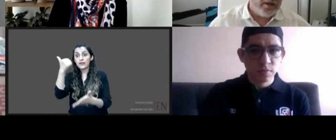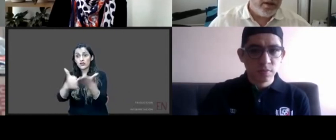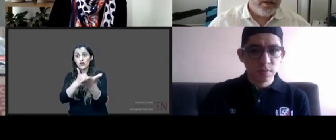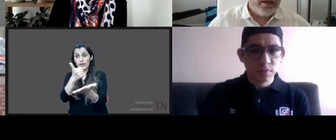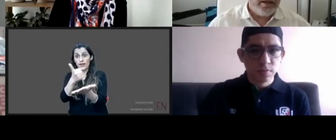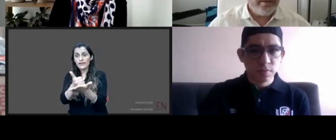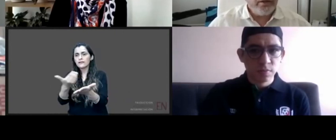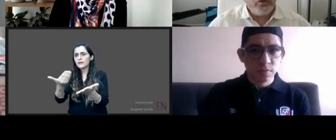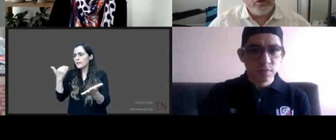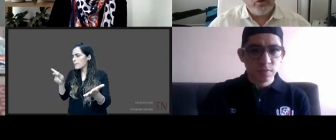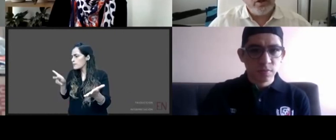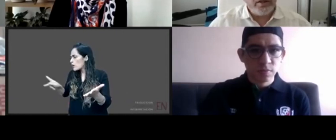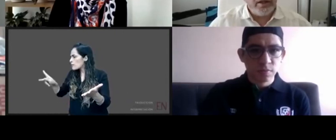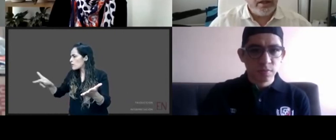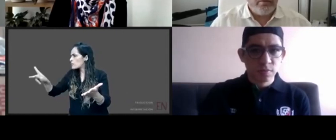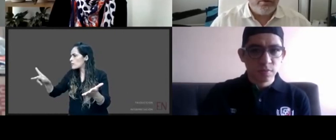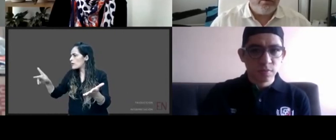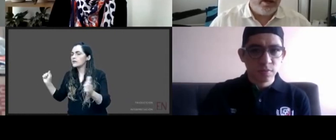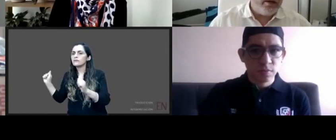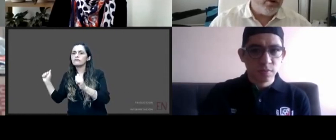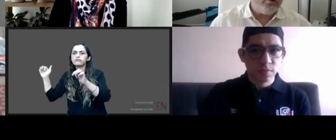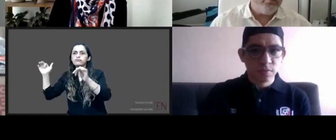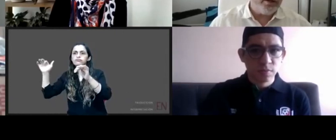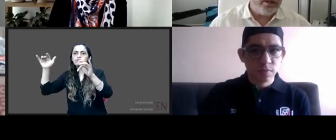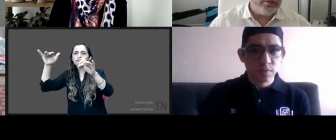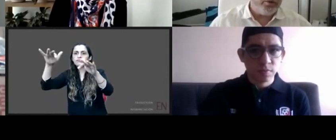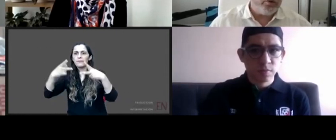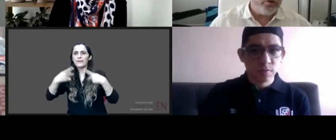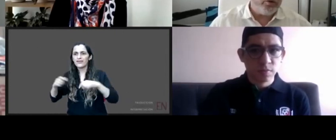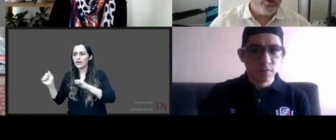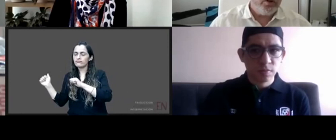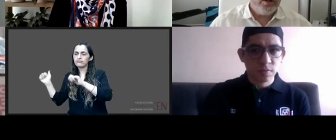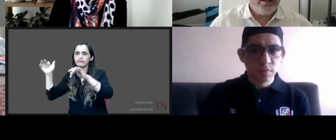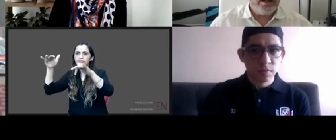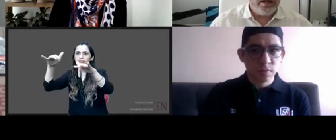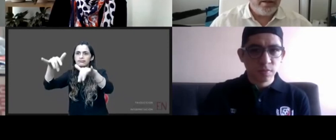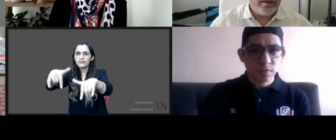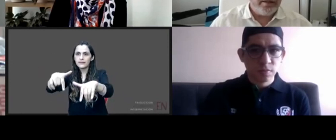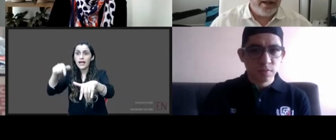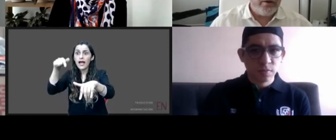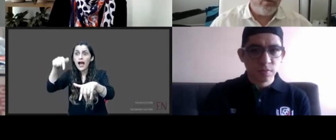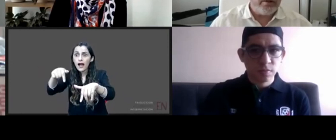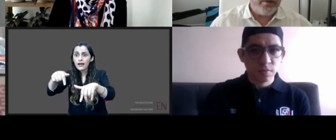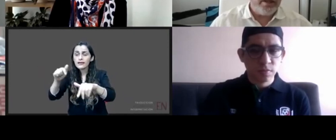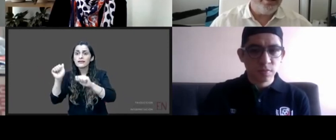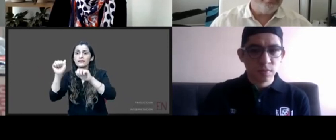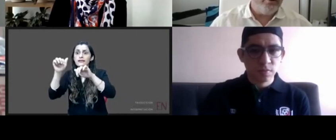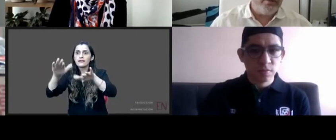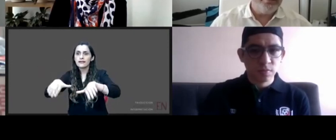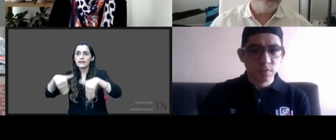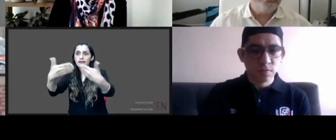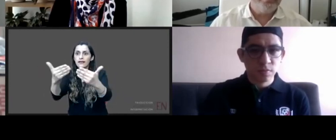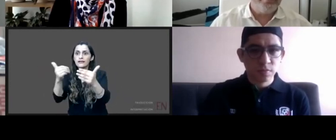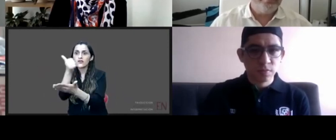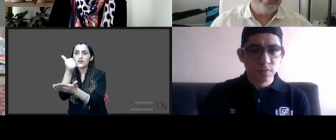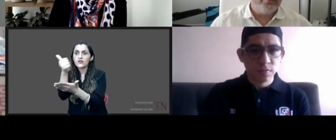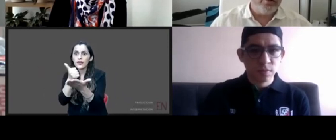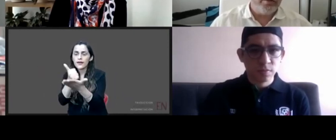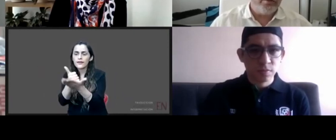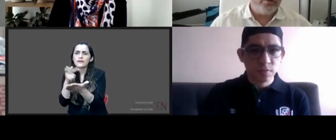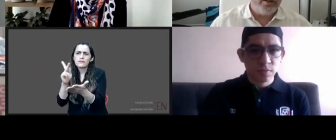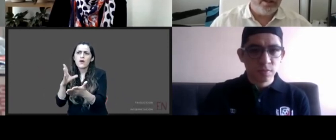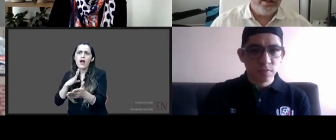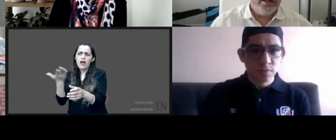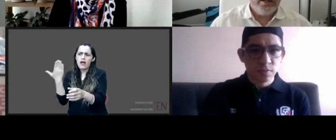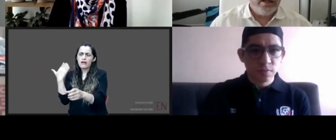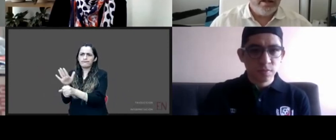lenguas. Esta noción de que tiene que haber una lengua compartida por todos y que esa es la lengua también de las familias que están dentro de